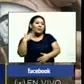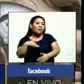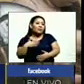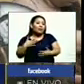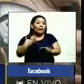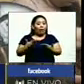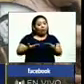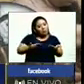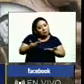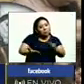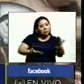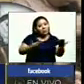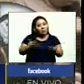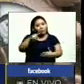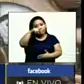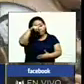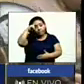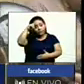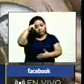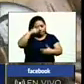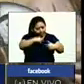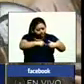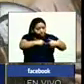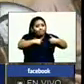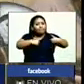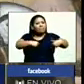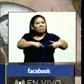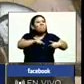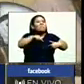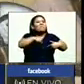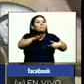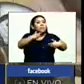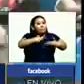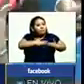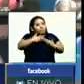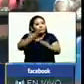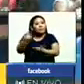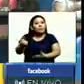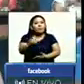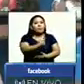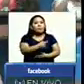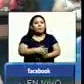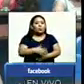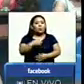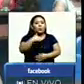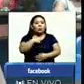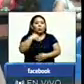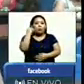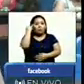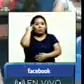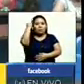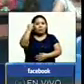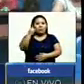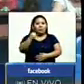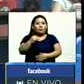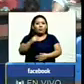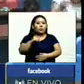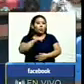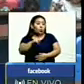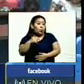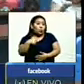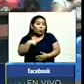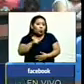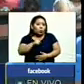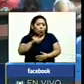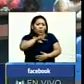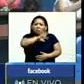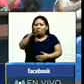dar el servicio, tener ese gran corazón para ayudar a las personas. Tuve esa inquietud de ayudar, no